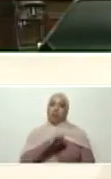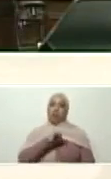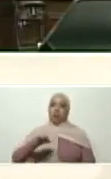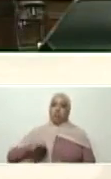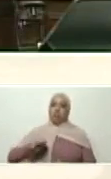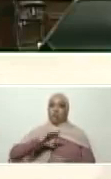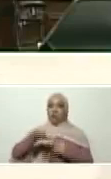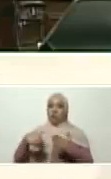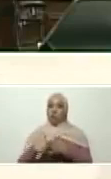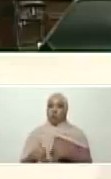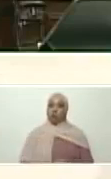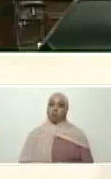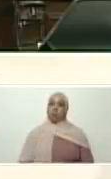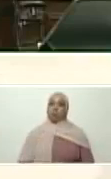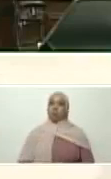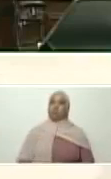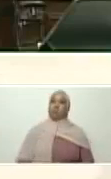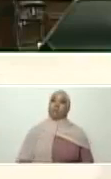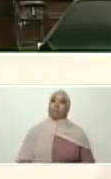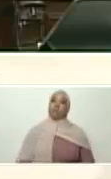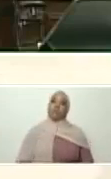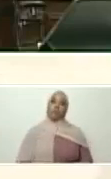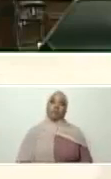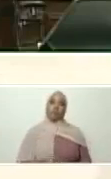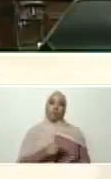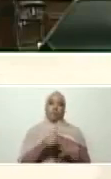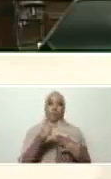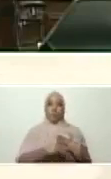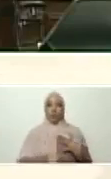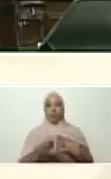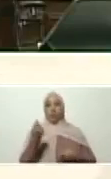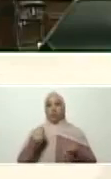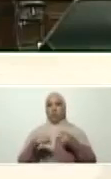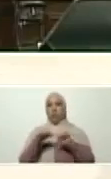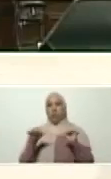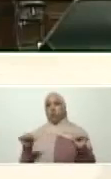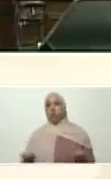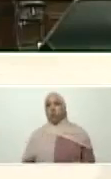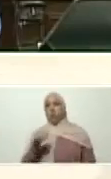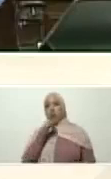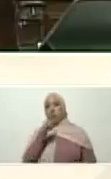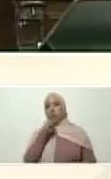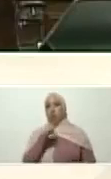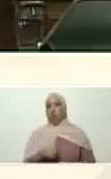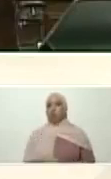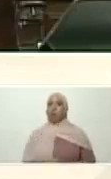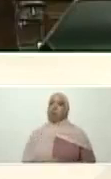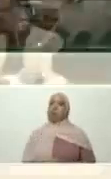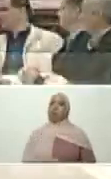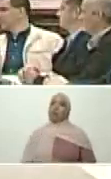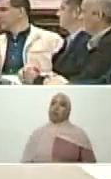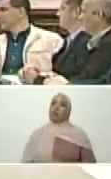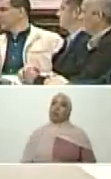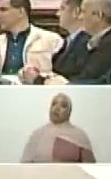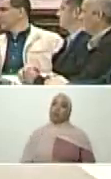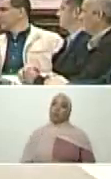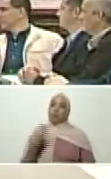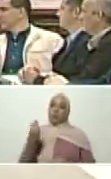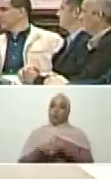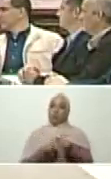todo. El proyecto del capitalismo salvaje neoliberal, revestido